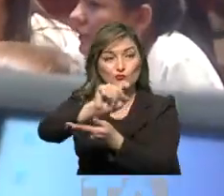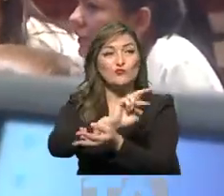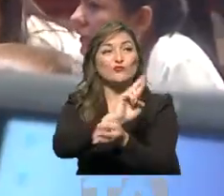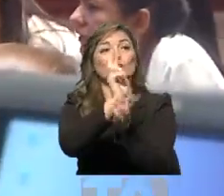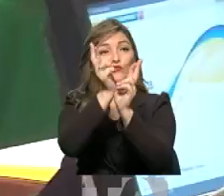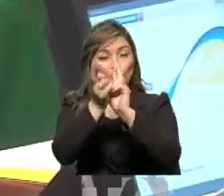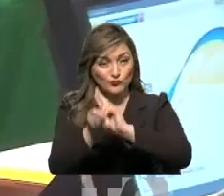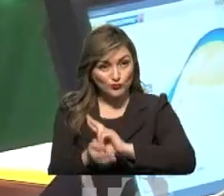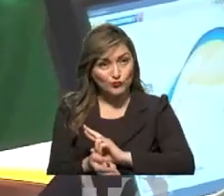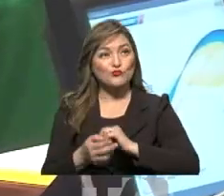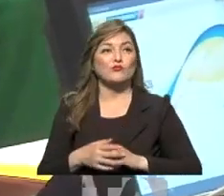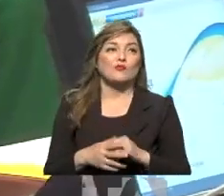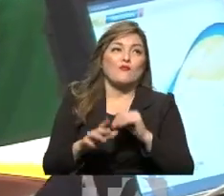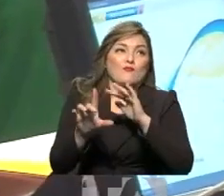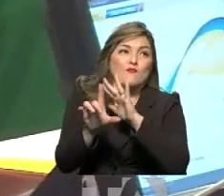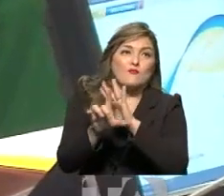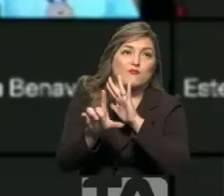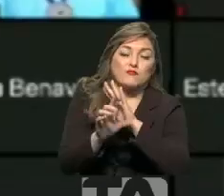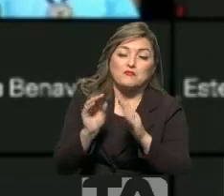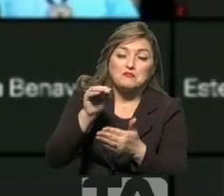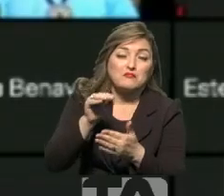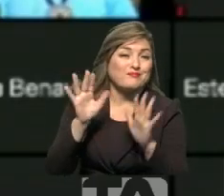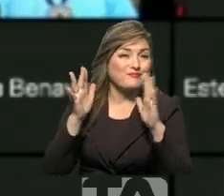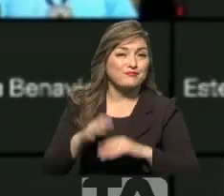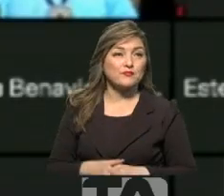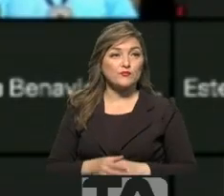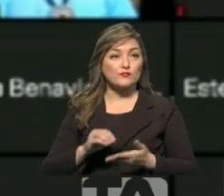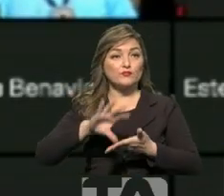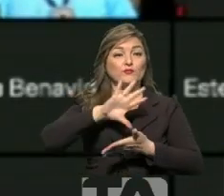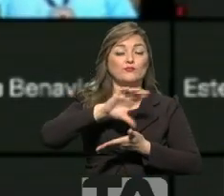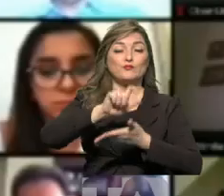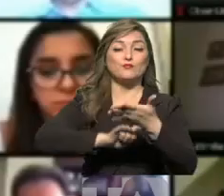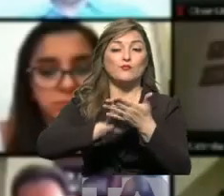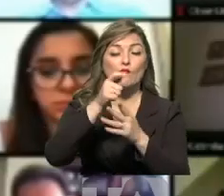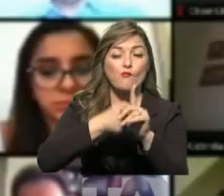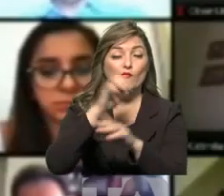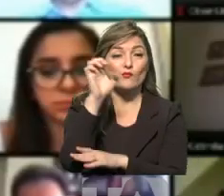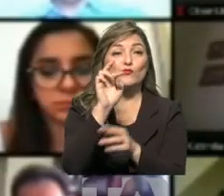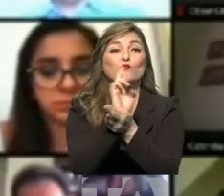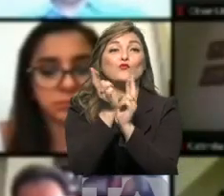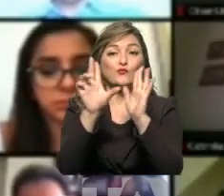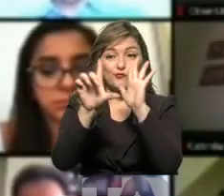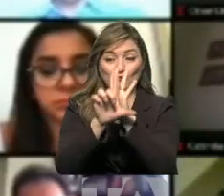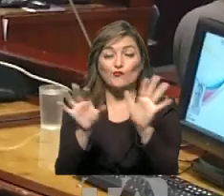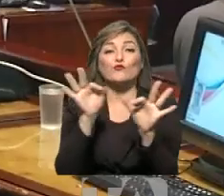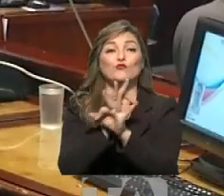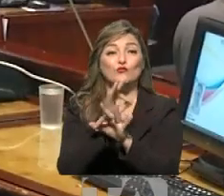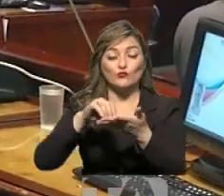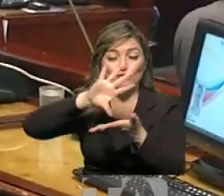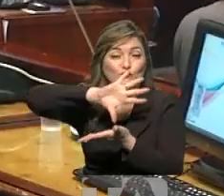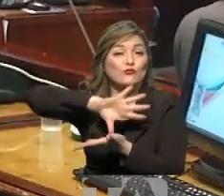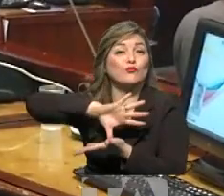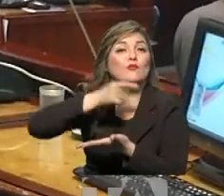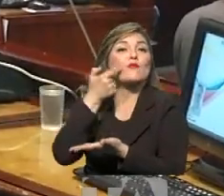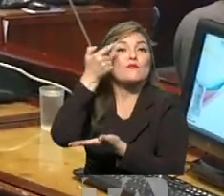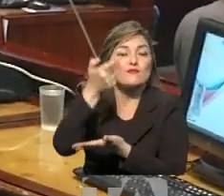reforma parcial, pues la ley no lo establece. Pese a que la Asamblea aprobó en enero una reforma a la Ley de la Función Legislativa donde se